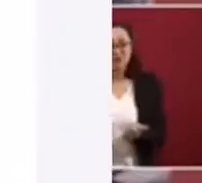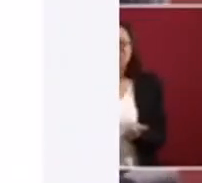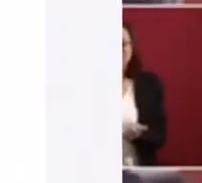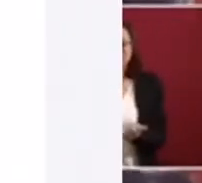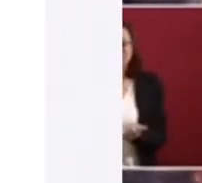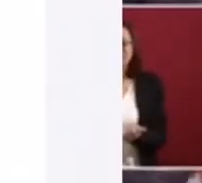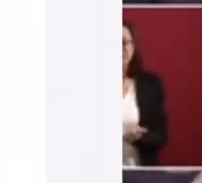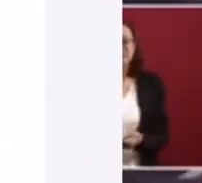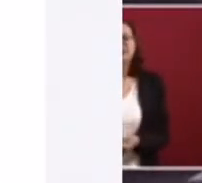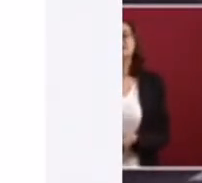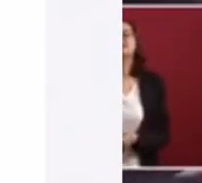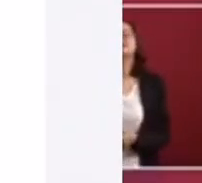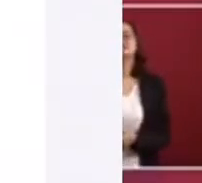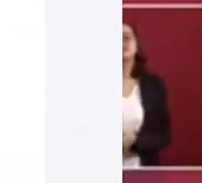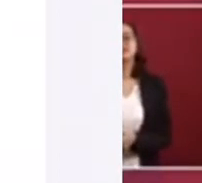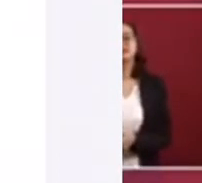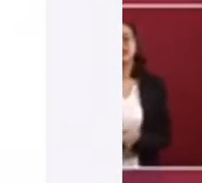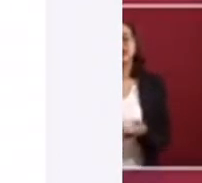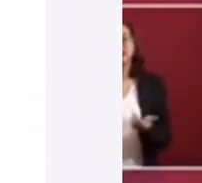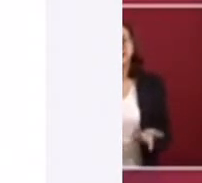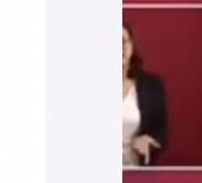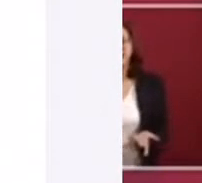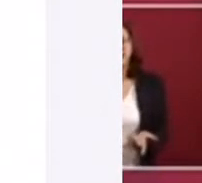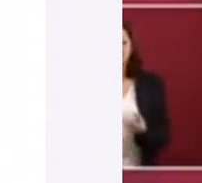Eso es lo que sucede